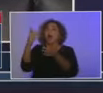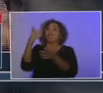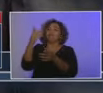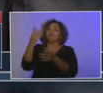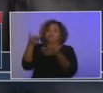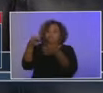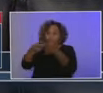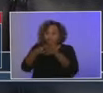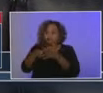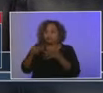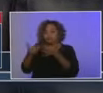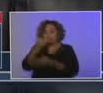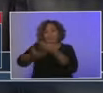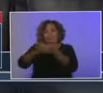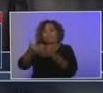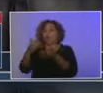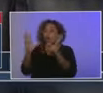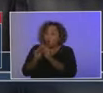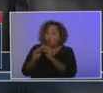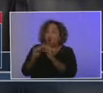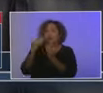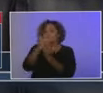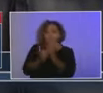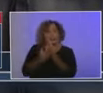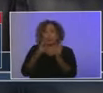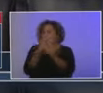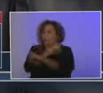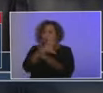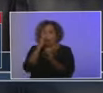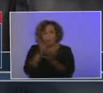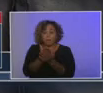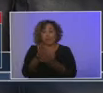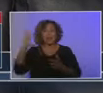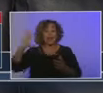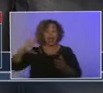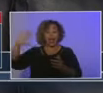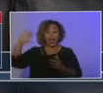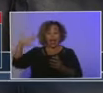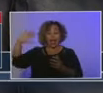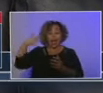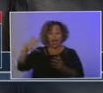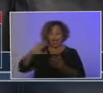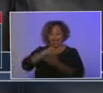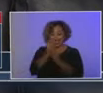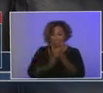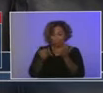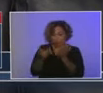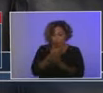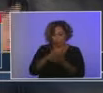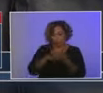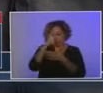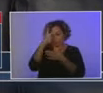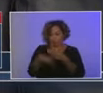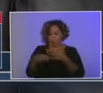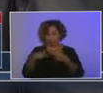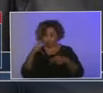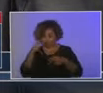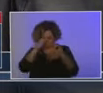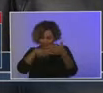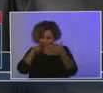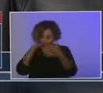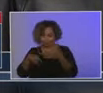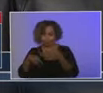y difícil ni complicado. Hubo reuniones y no pasó nada. El problema que hubo en el momento del diseño del programa, por lo que yo había leído,